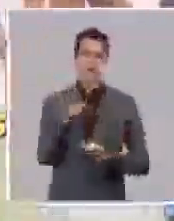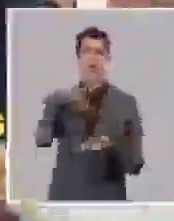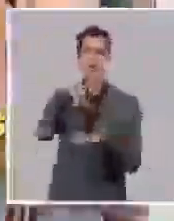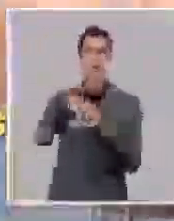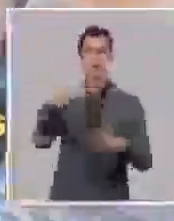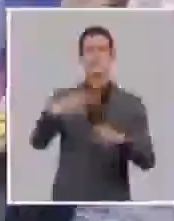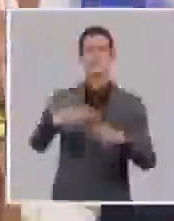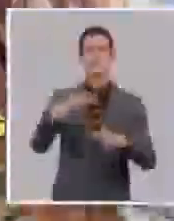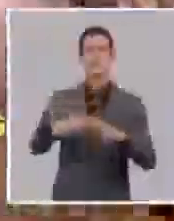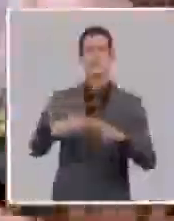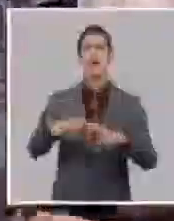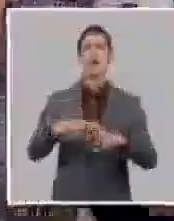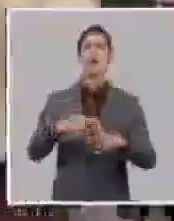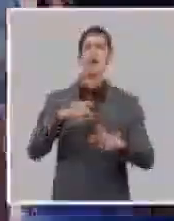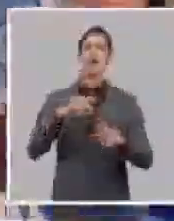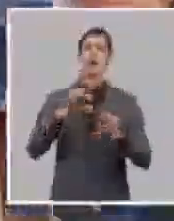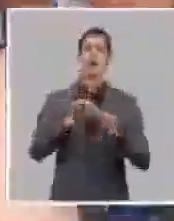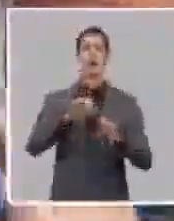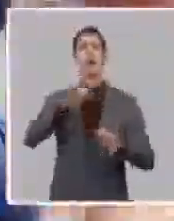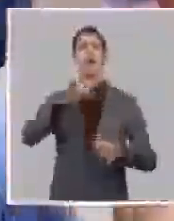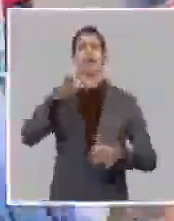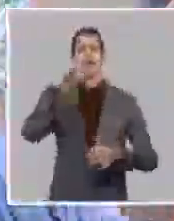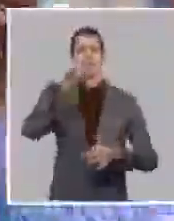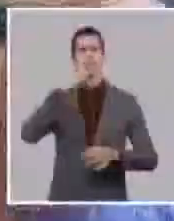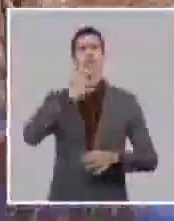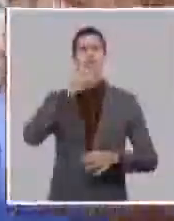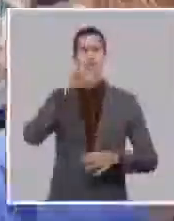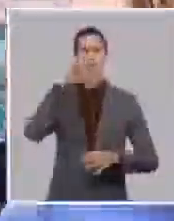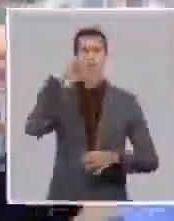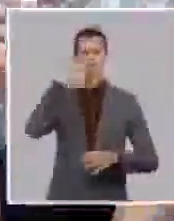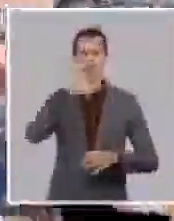de esa manera. Iban directos